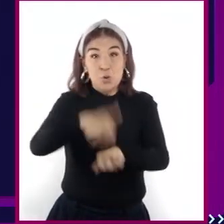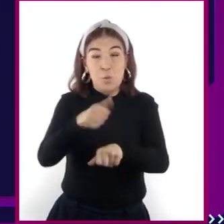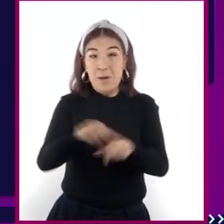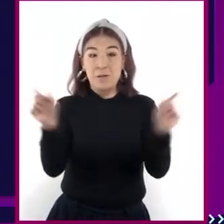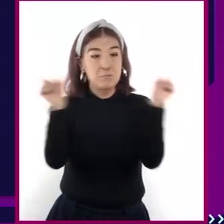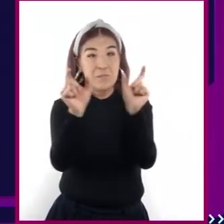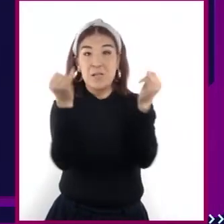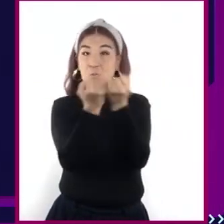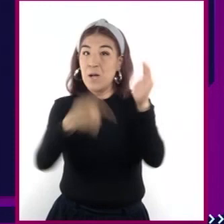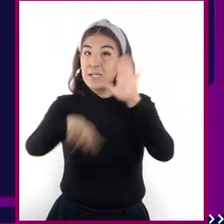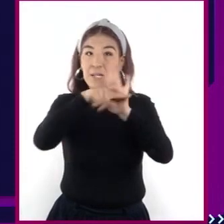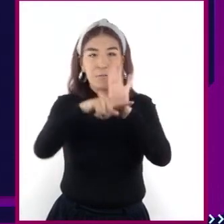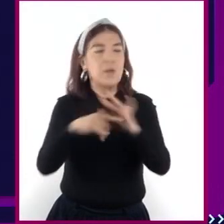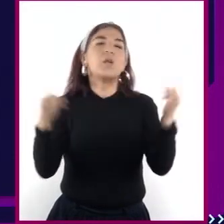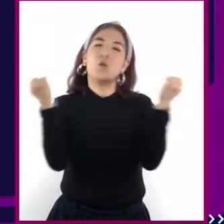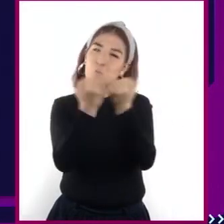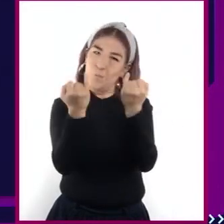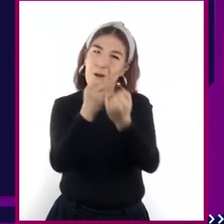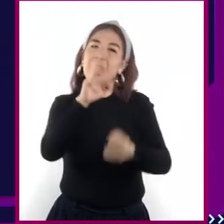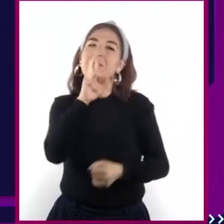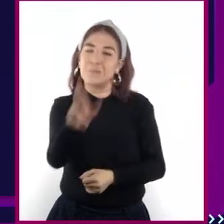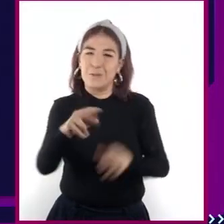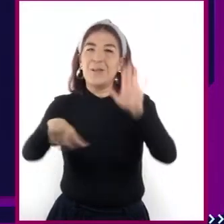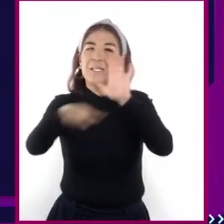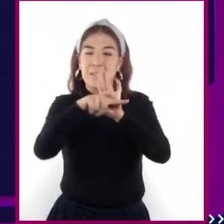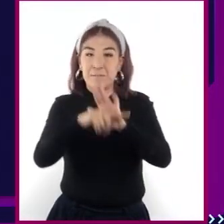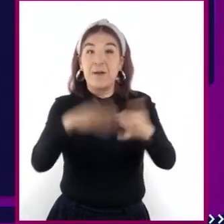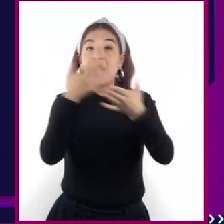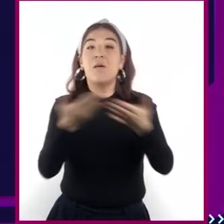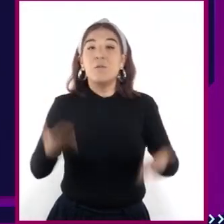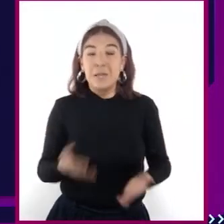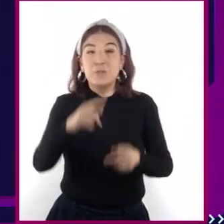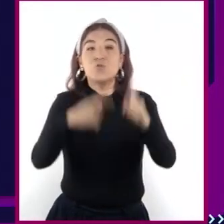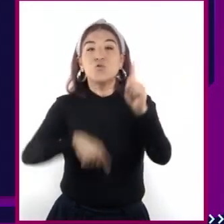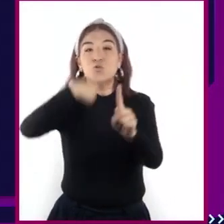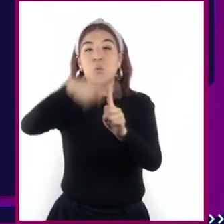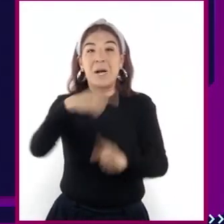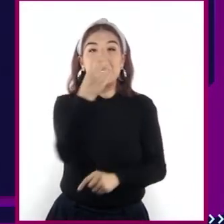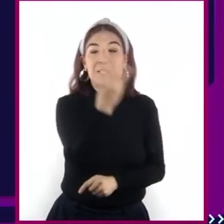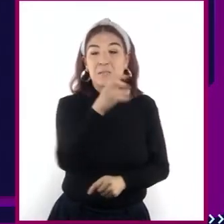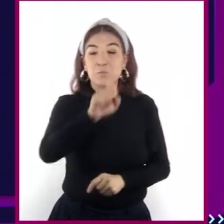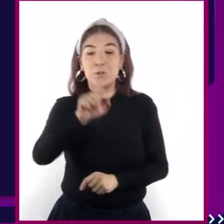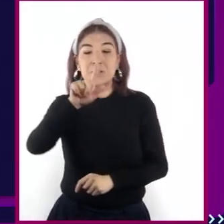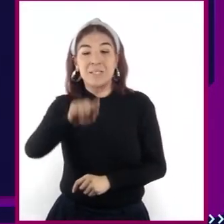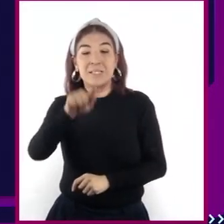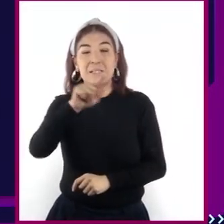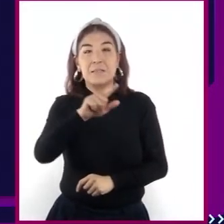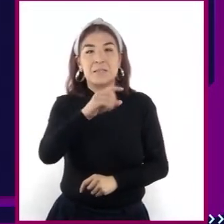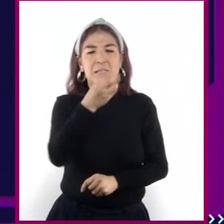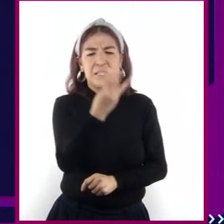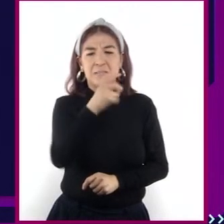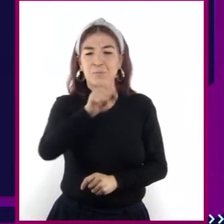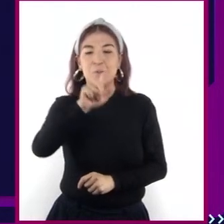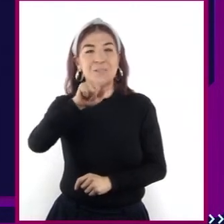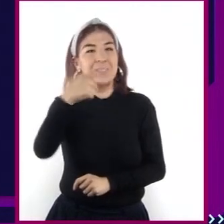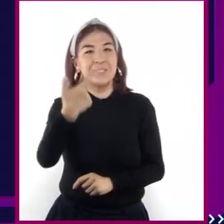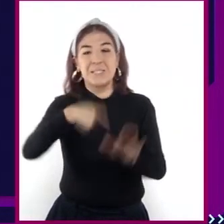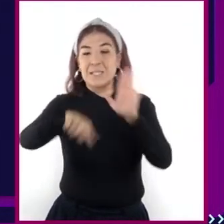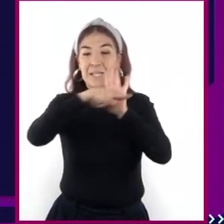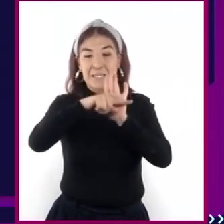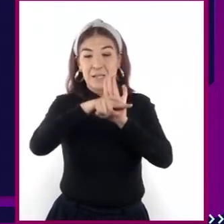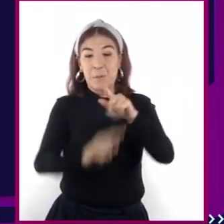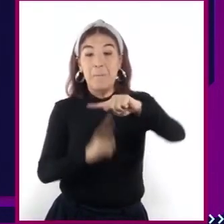el resultado también es negativo. Ahora, para sumar 3.77 negativo más 2.91,